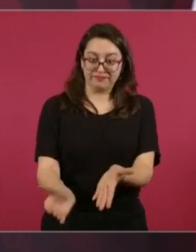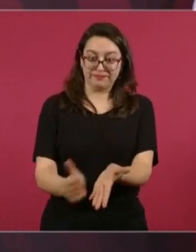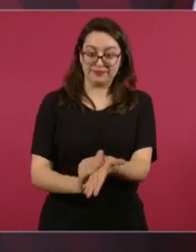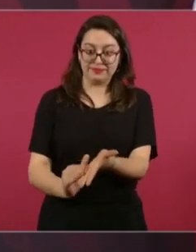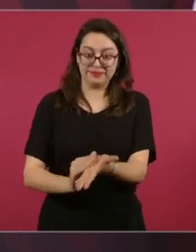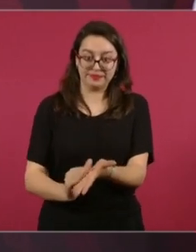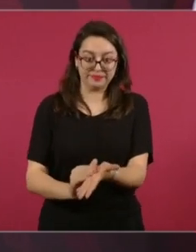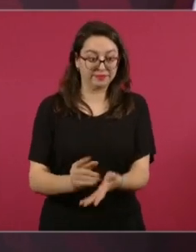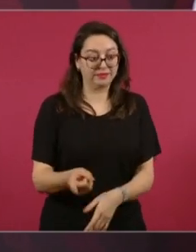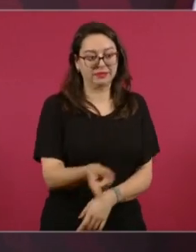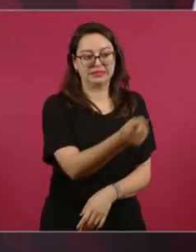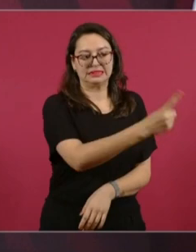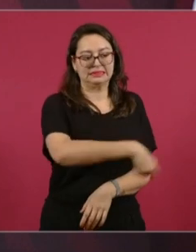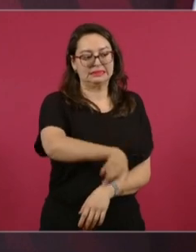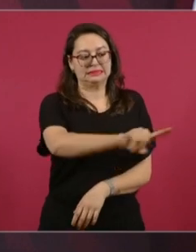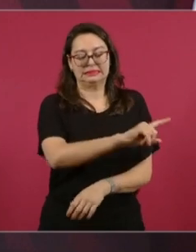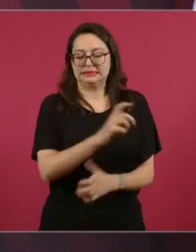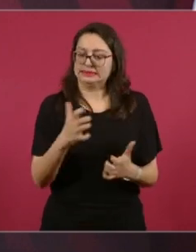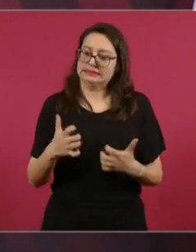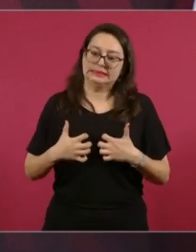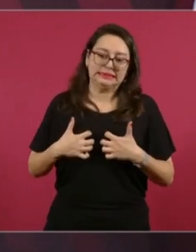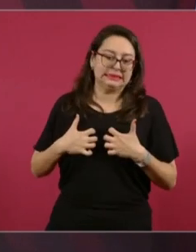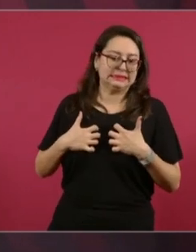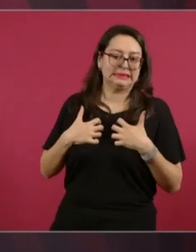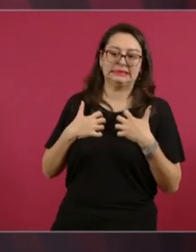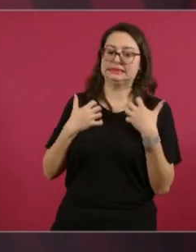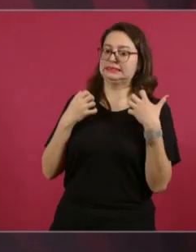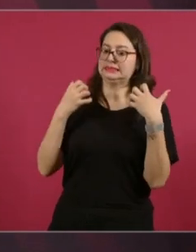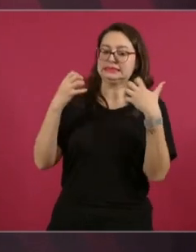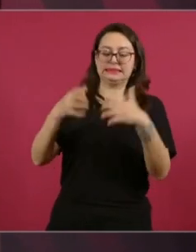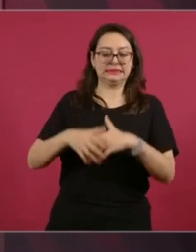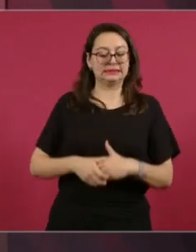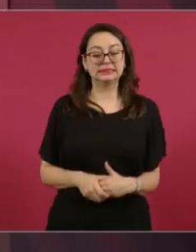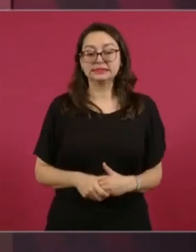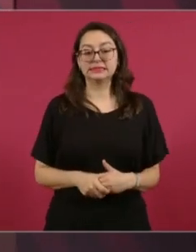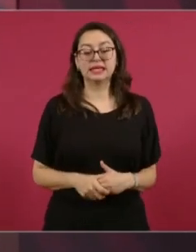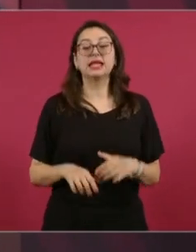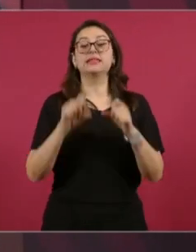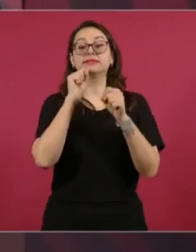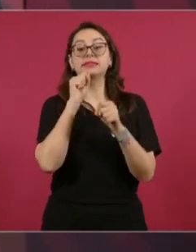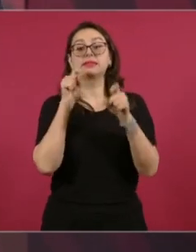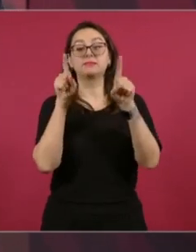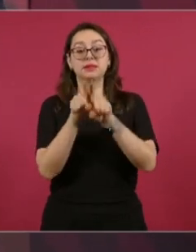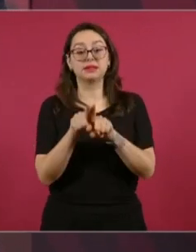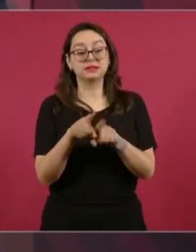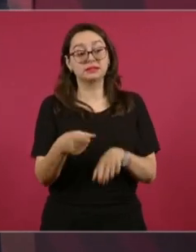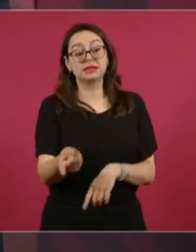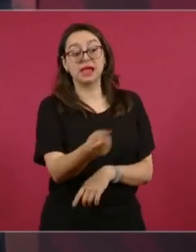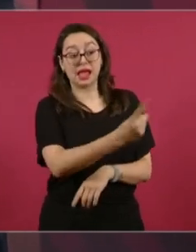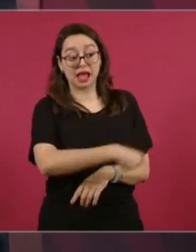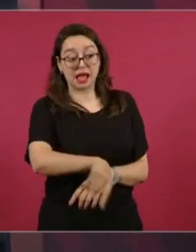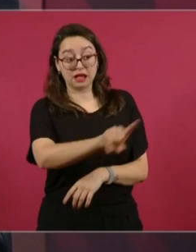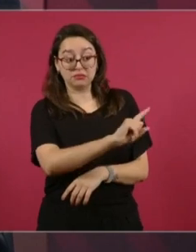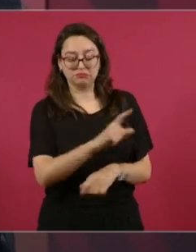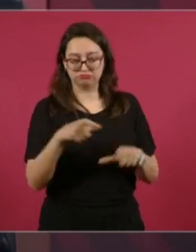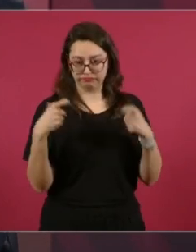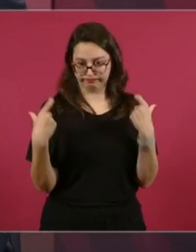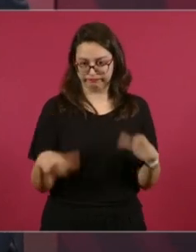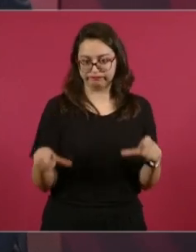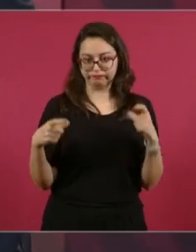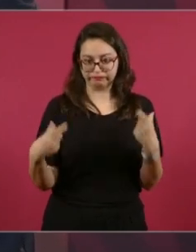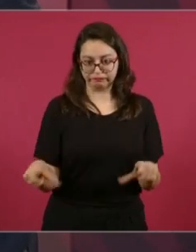Tampoco les convino, no les gustó el 35% del impuesto sobre la renta, el aumento.